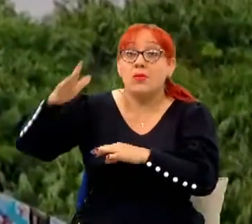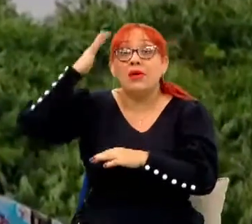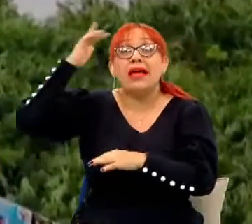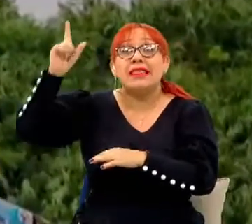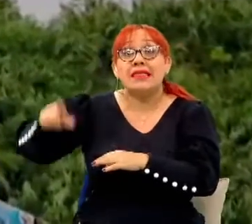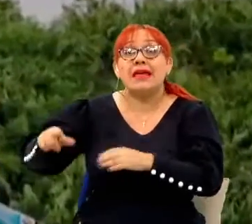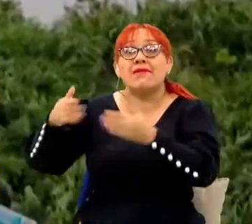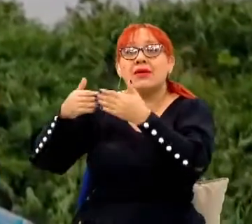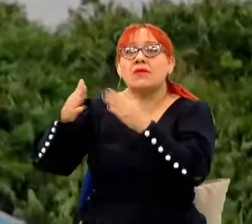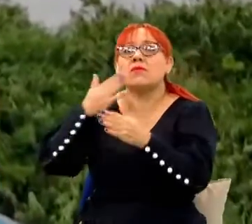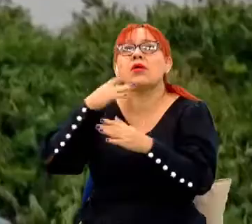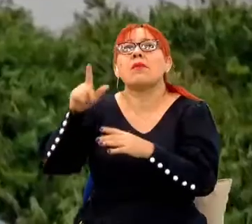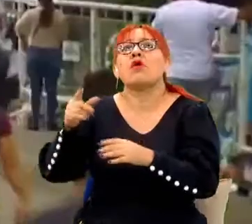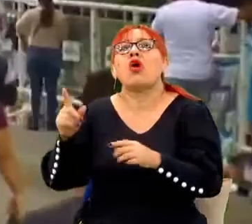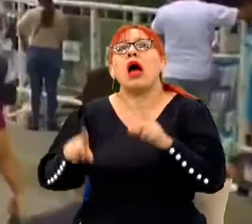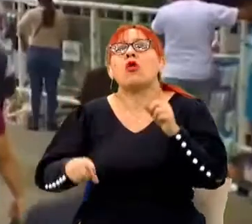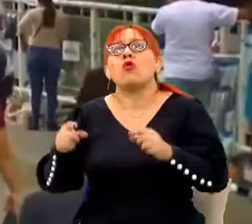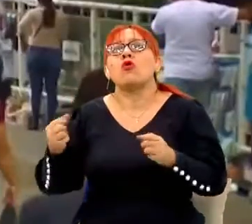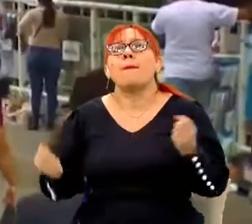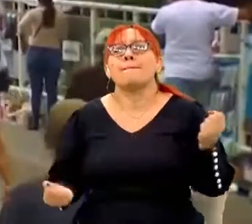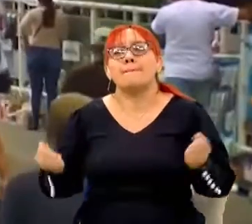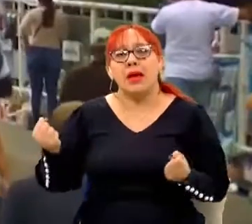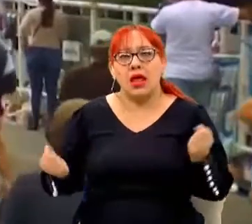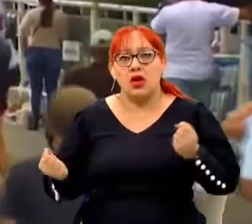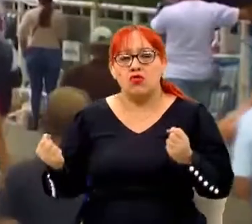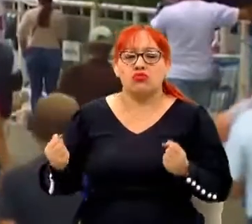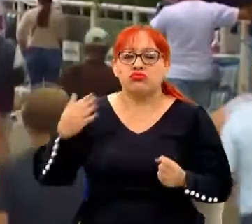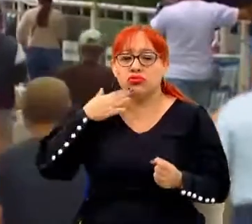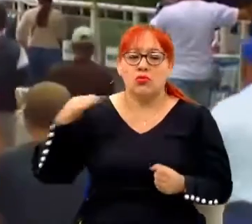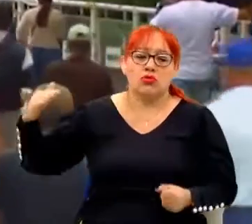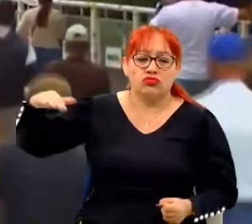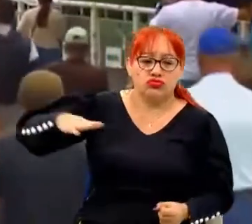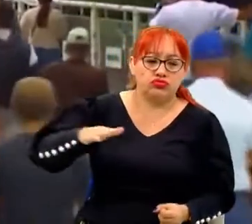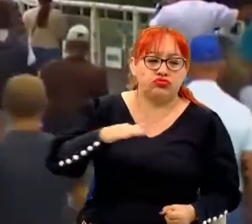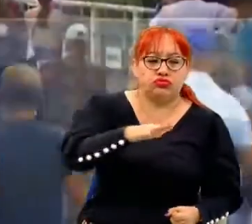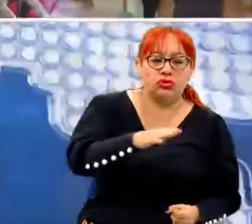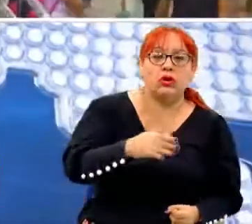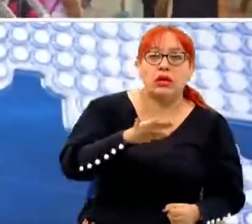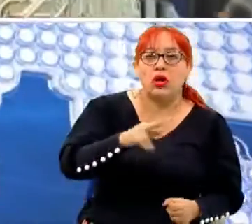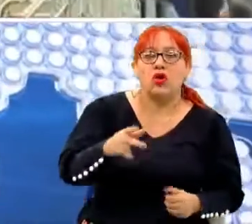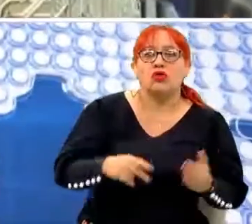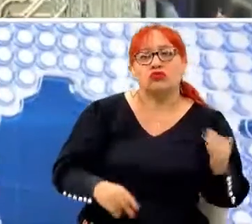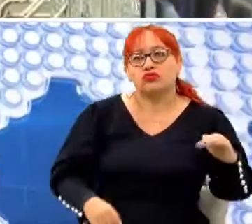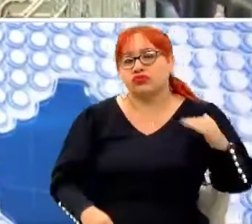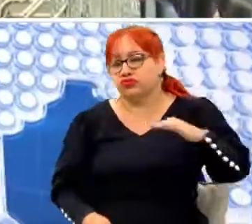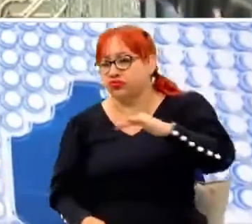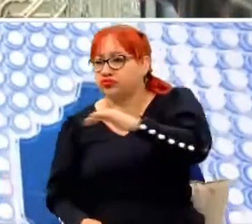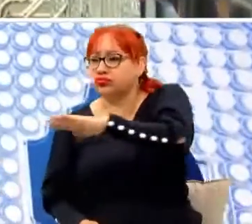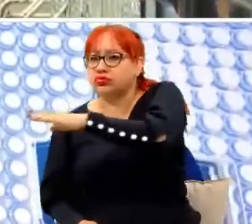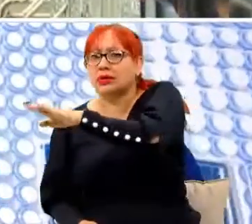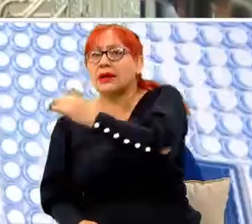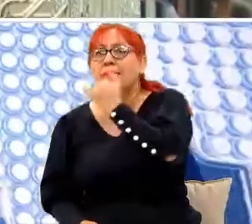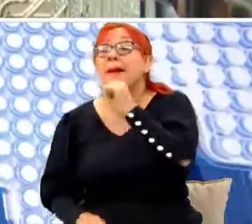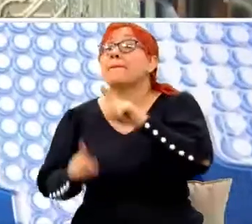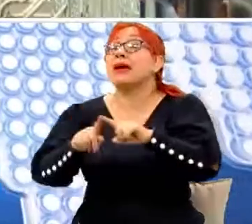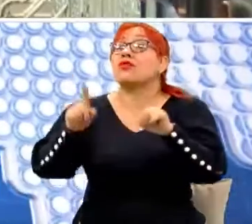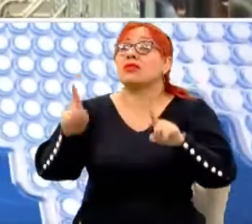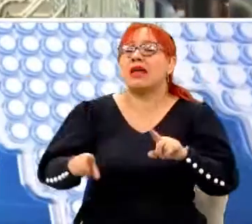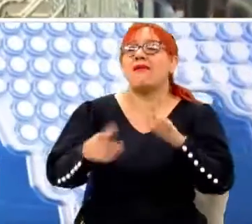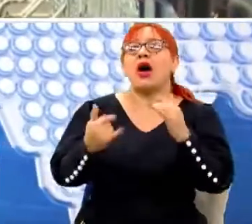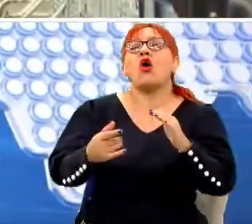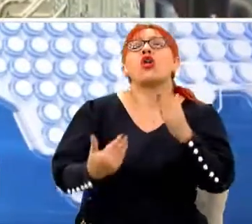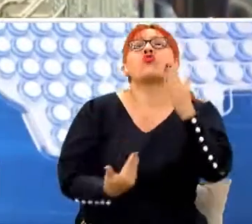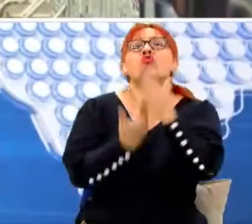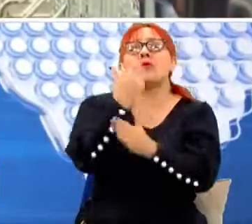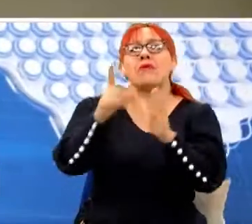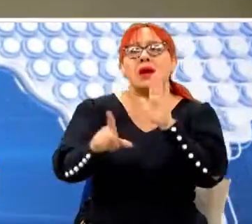apertura de vehículos que pueda ingresar y pueda también pasar hacia territorio venezolano, pero requerirá directamente condiciones diferenciales a